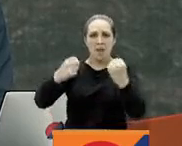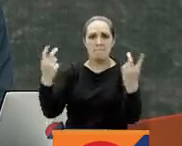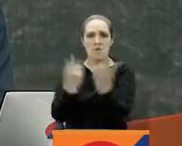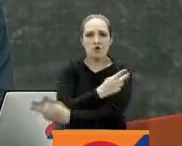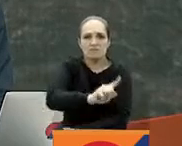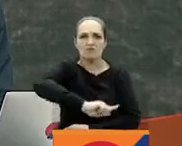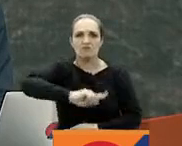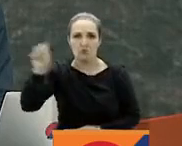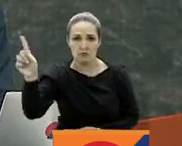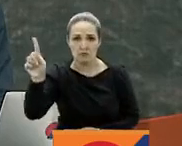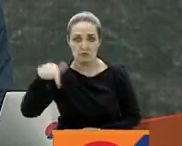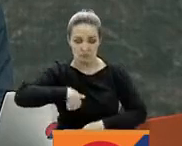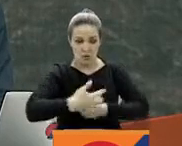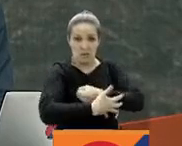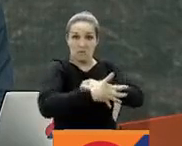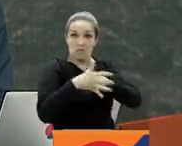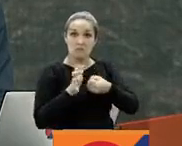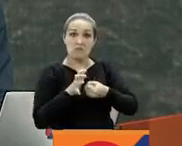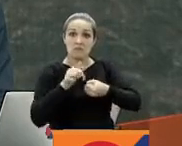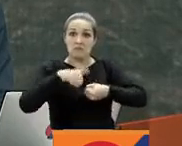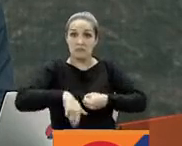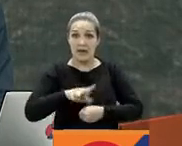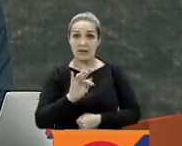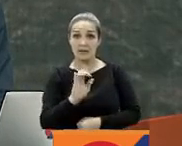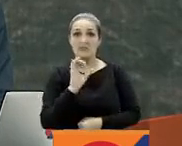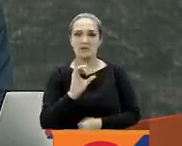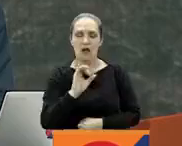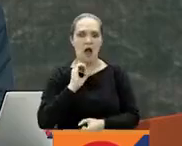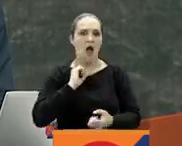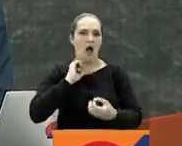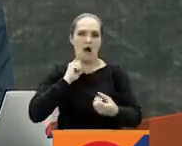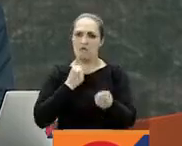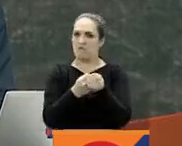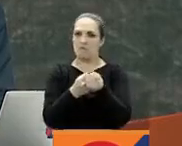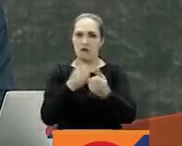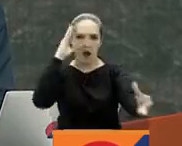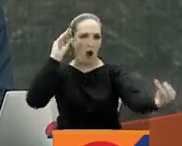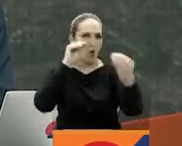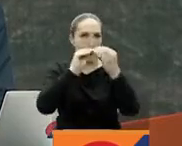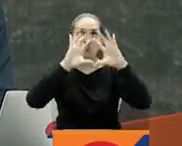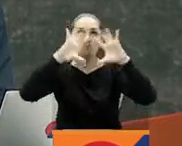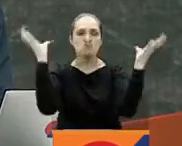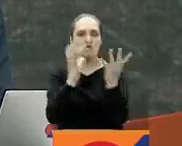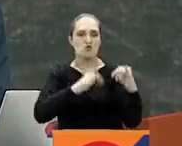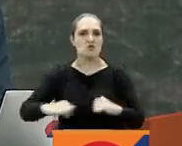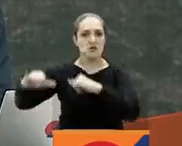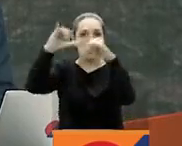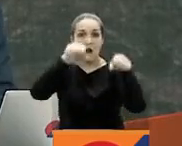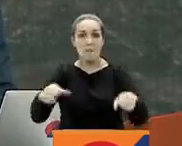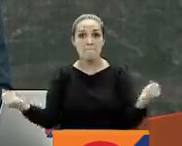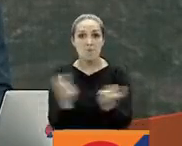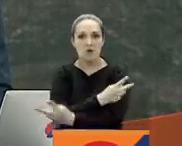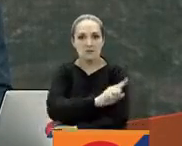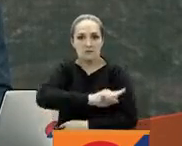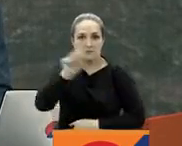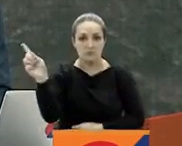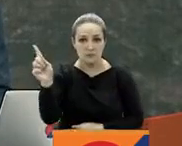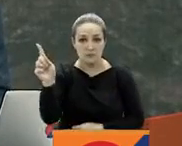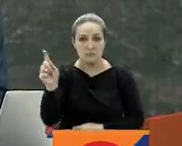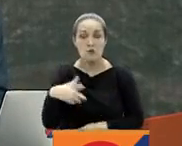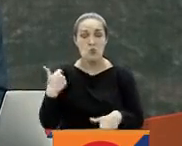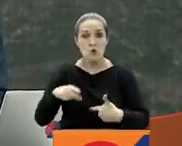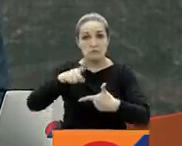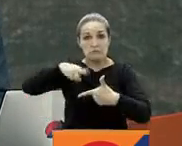unimos a este llamado global para poner fin a todo tipo de agresiones y violencia contra las mujeres con este fin lo hacemos las cifras son alarmantes